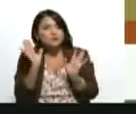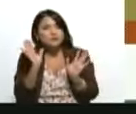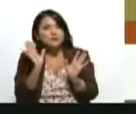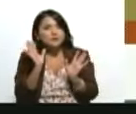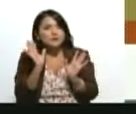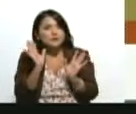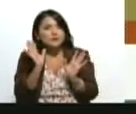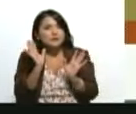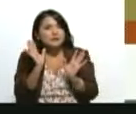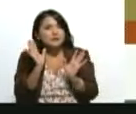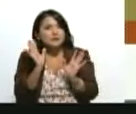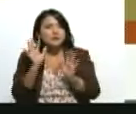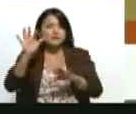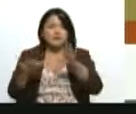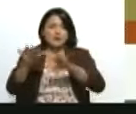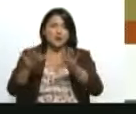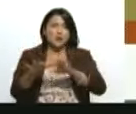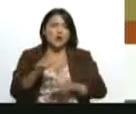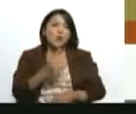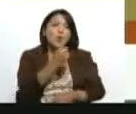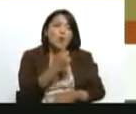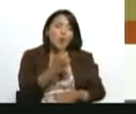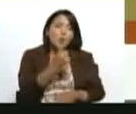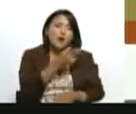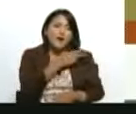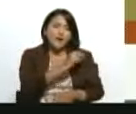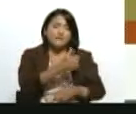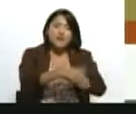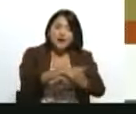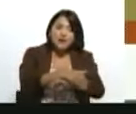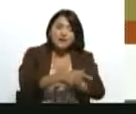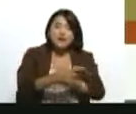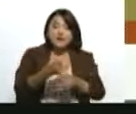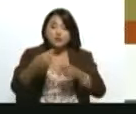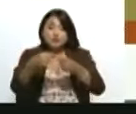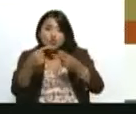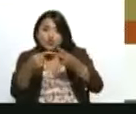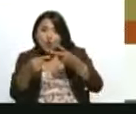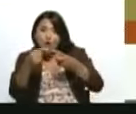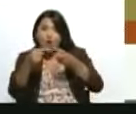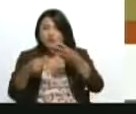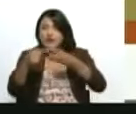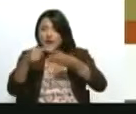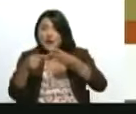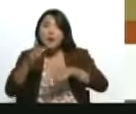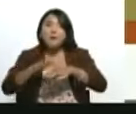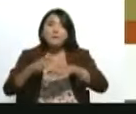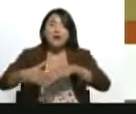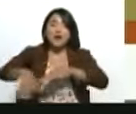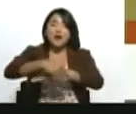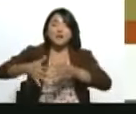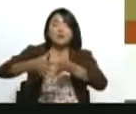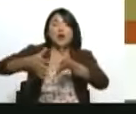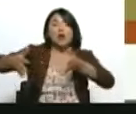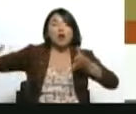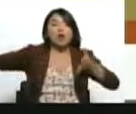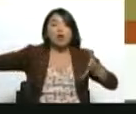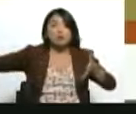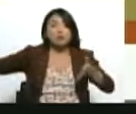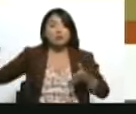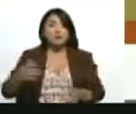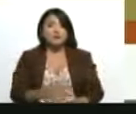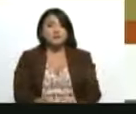seguramente ahí hay más de un jefe de calle, ¿ves? ¿Por qué? Porque es extensa, o como el Furrial es una sola